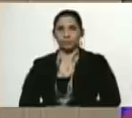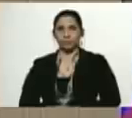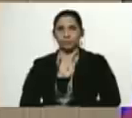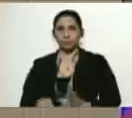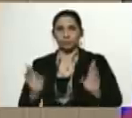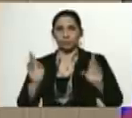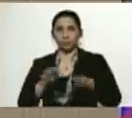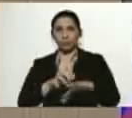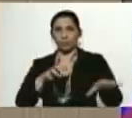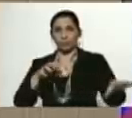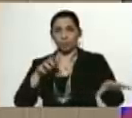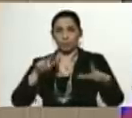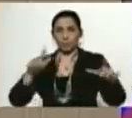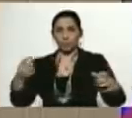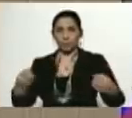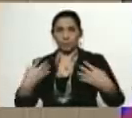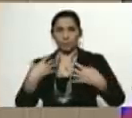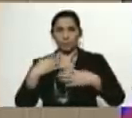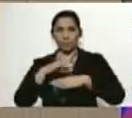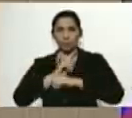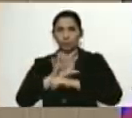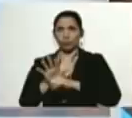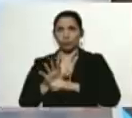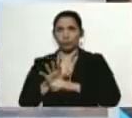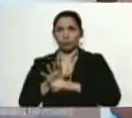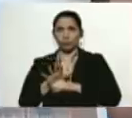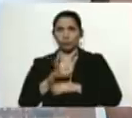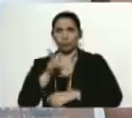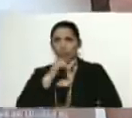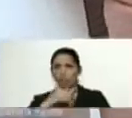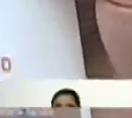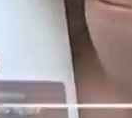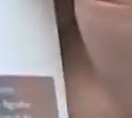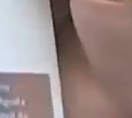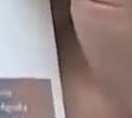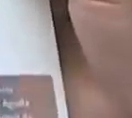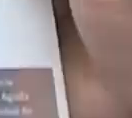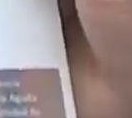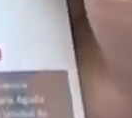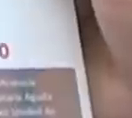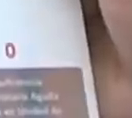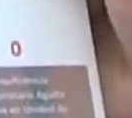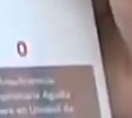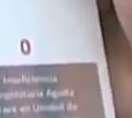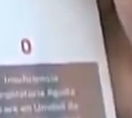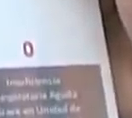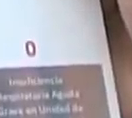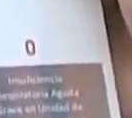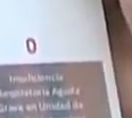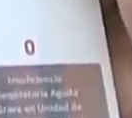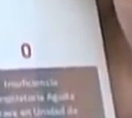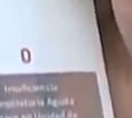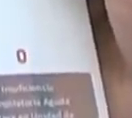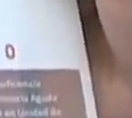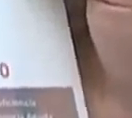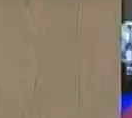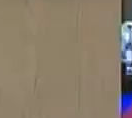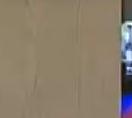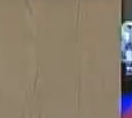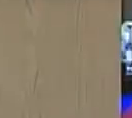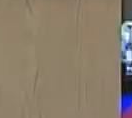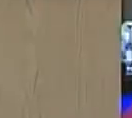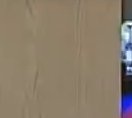Afortunadamente, la mayoría de los pacientes en Venezuela son asintomáticos. Eso es una buena noticia porque se presentan con pocas